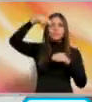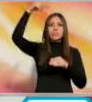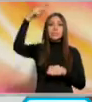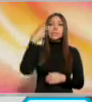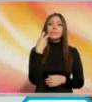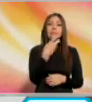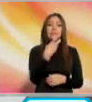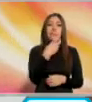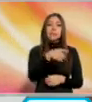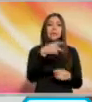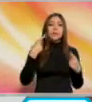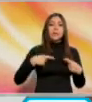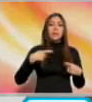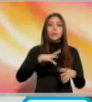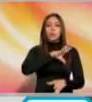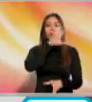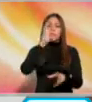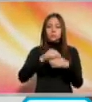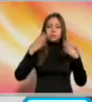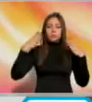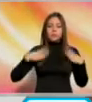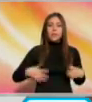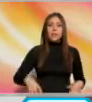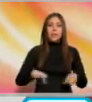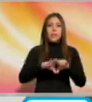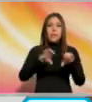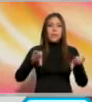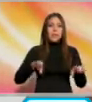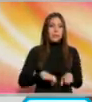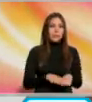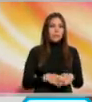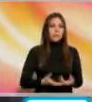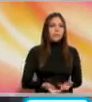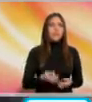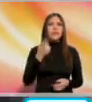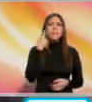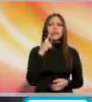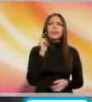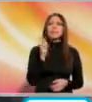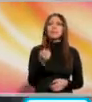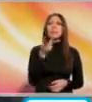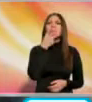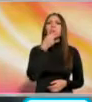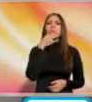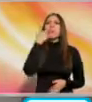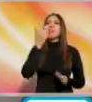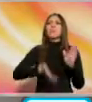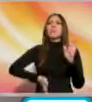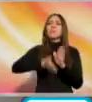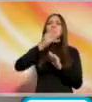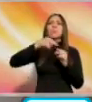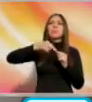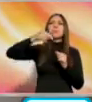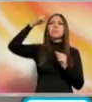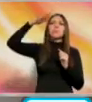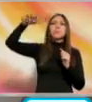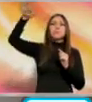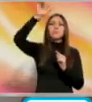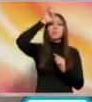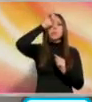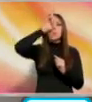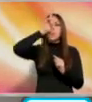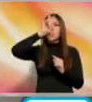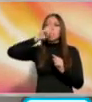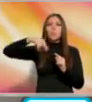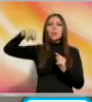Es un equipo. Exacto, es un equipo. Sí. Ahora, Muy bien. ¿para qué vamos? O sea, ¿para qué quiere ir el hombre al espacio? O sea, ¿para qué queremos andar volando en... Digo, uno Bueno, siempre está en la